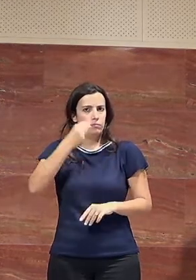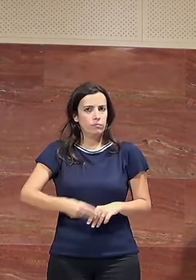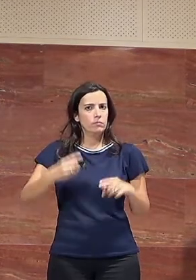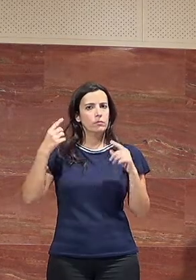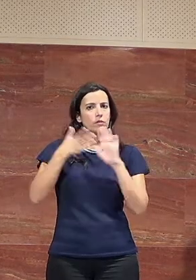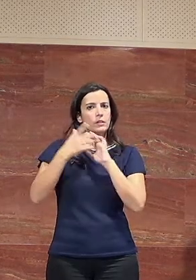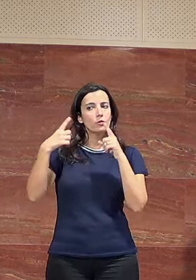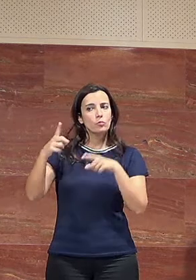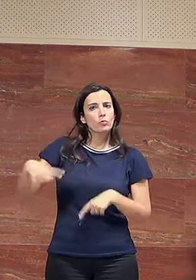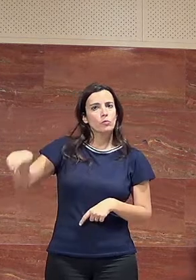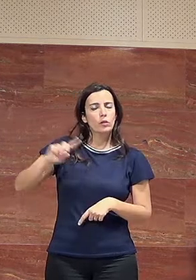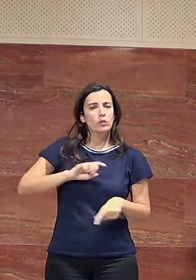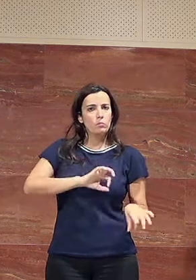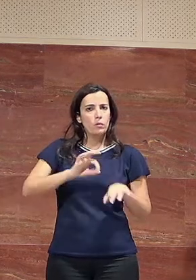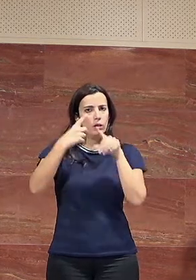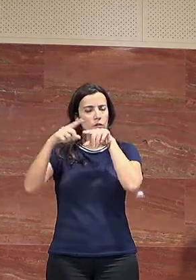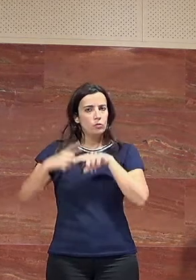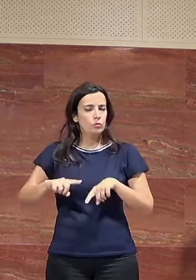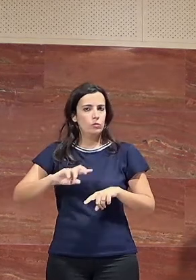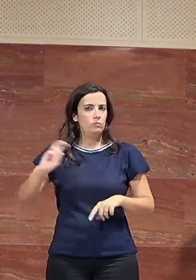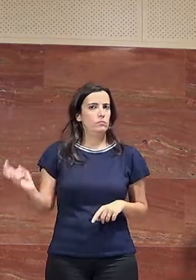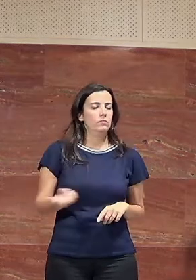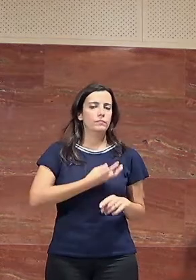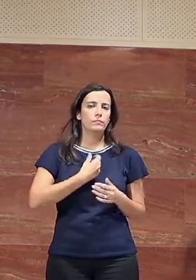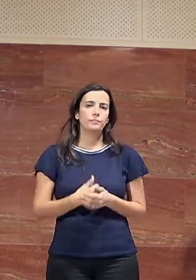solitos en las actividades que ellos mismos organizan, ¿no?